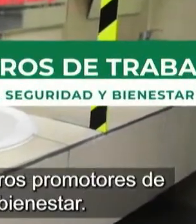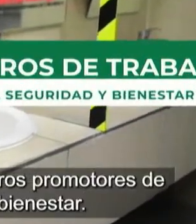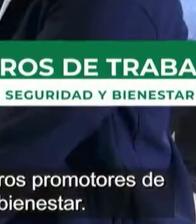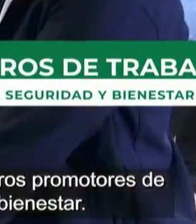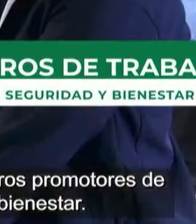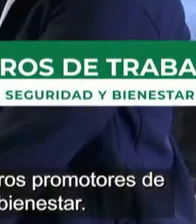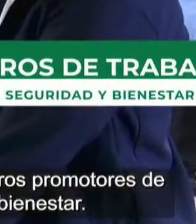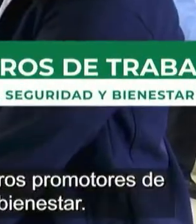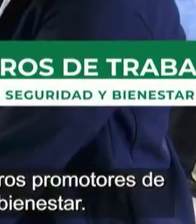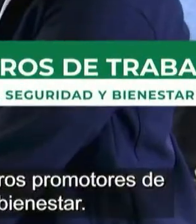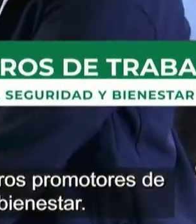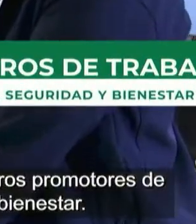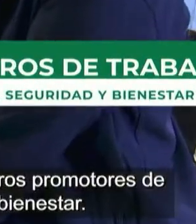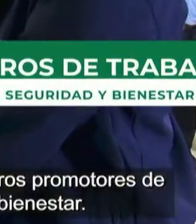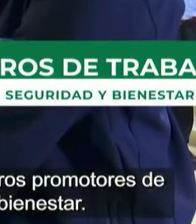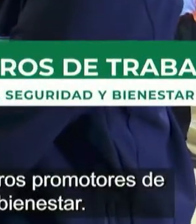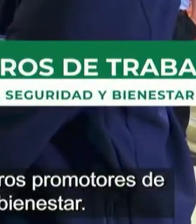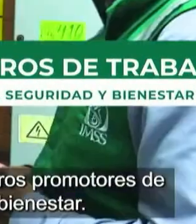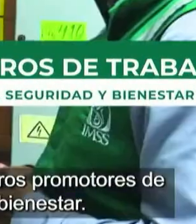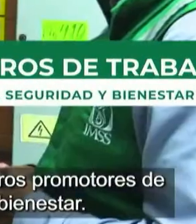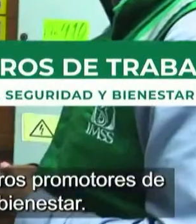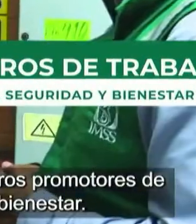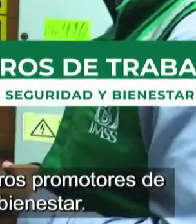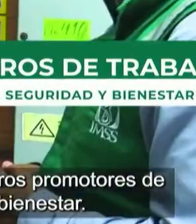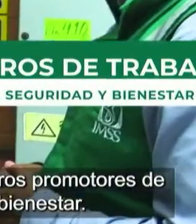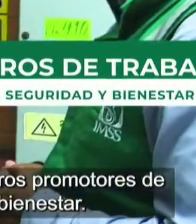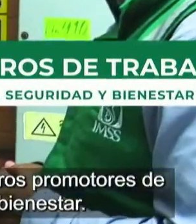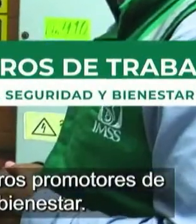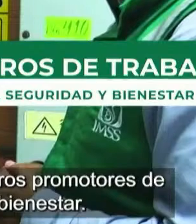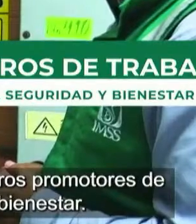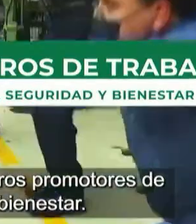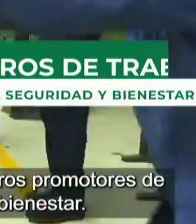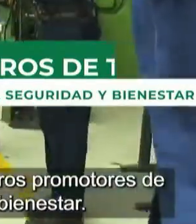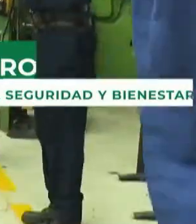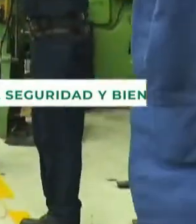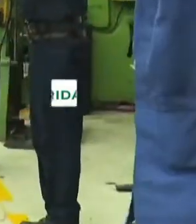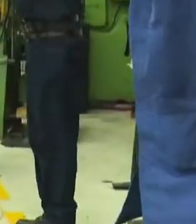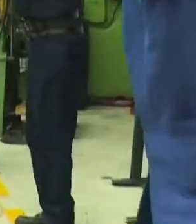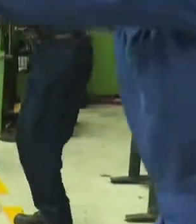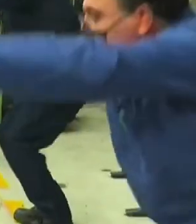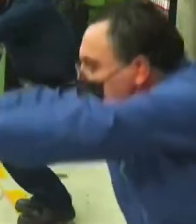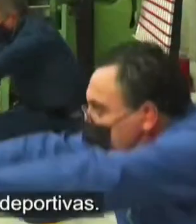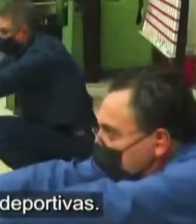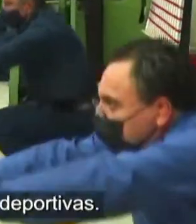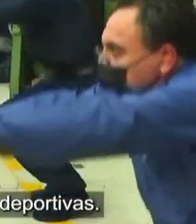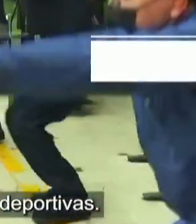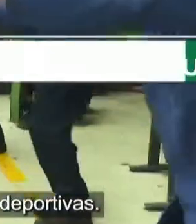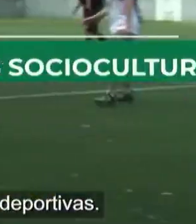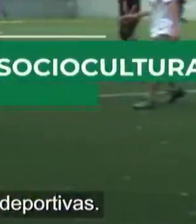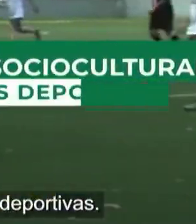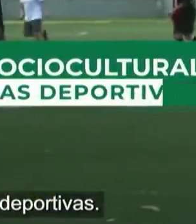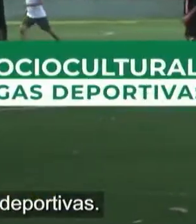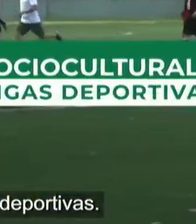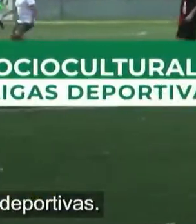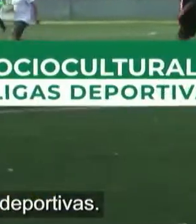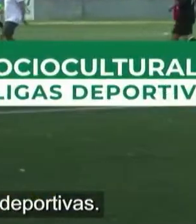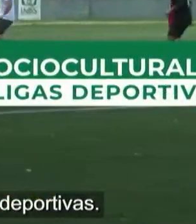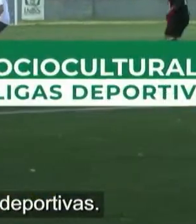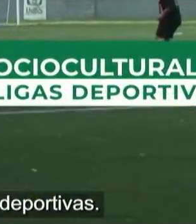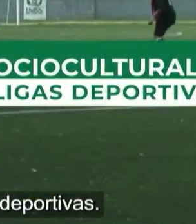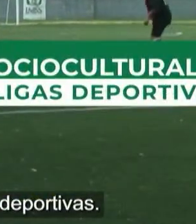lugares de trabajo como centros promotores de salud, seguridad y generadores de bienestar. 6.